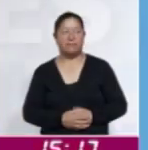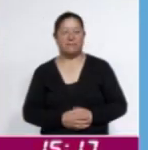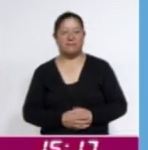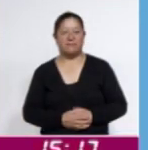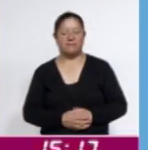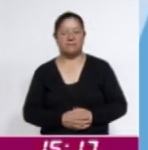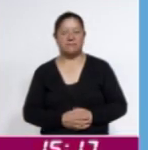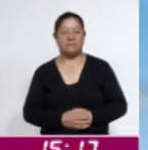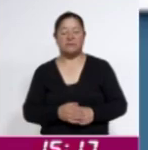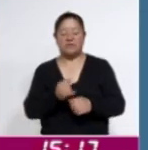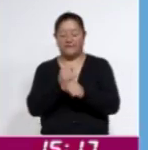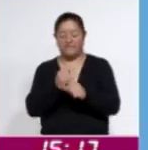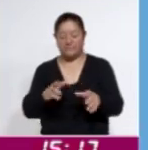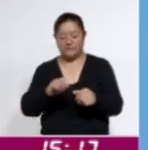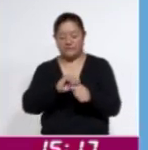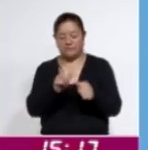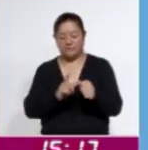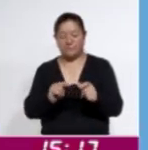Breves nacionales.